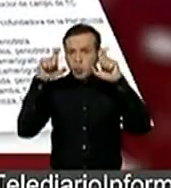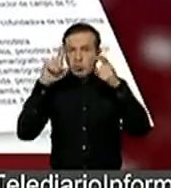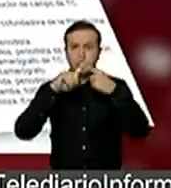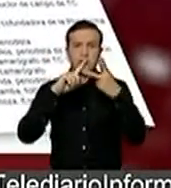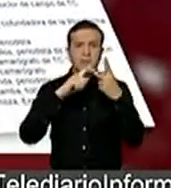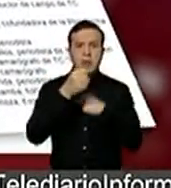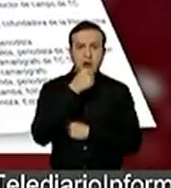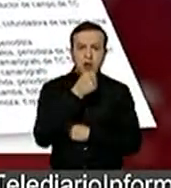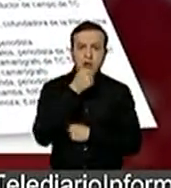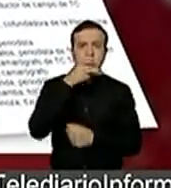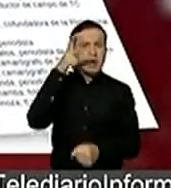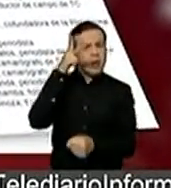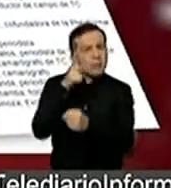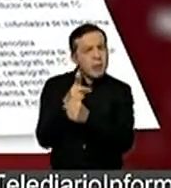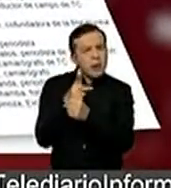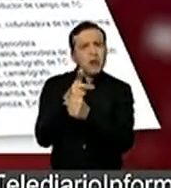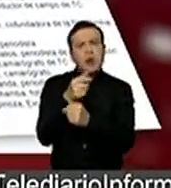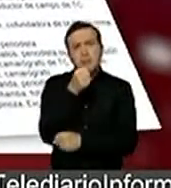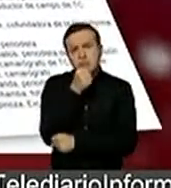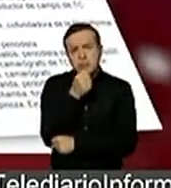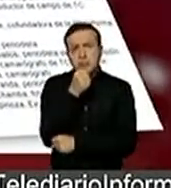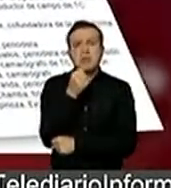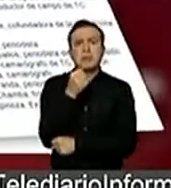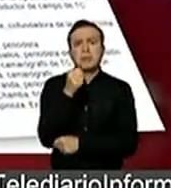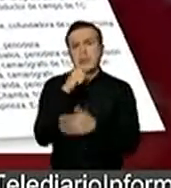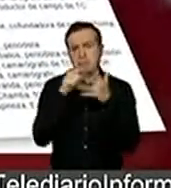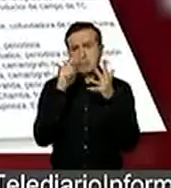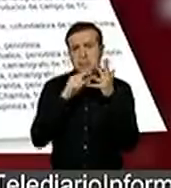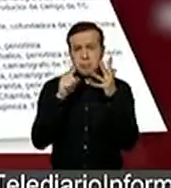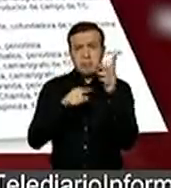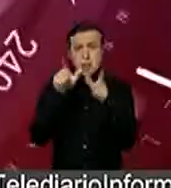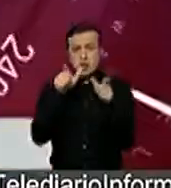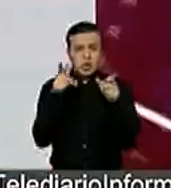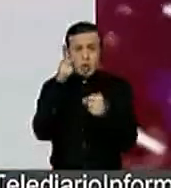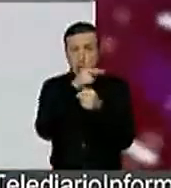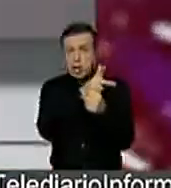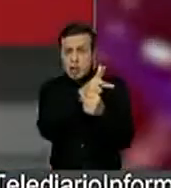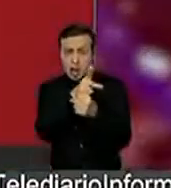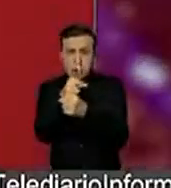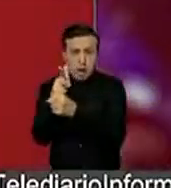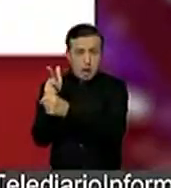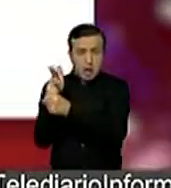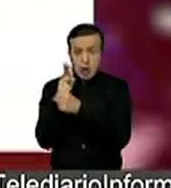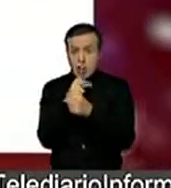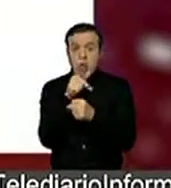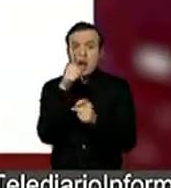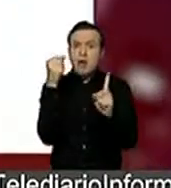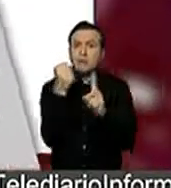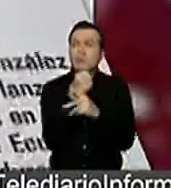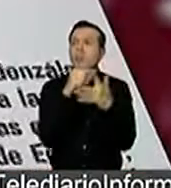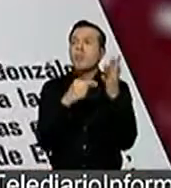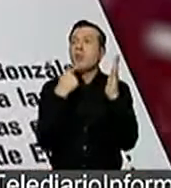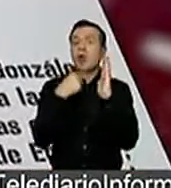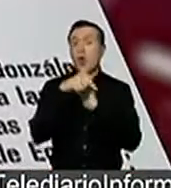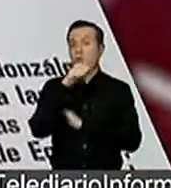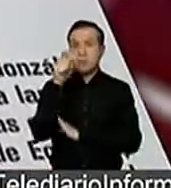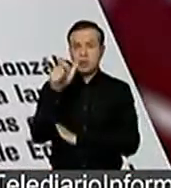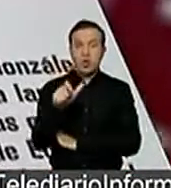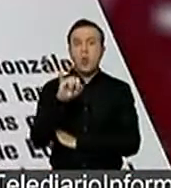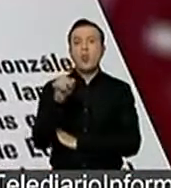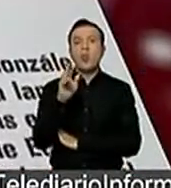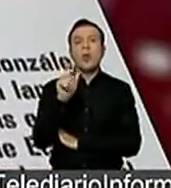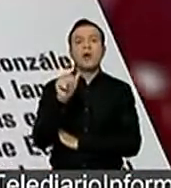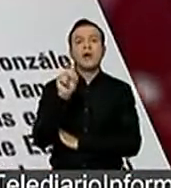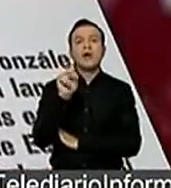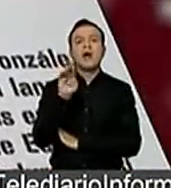periodistas, camarógrafos, reporteros, corresponsales y productores de campo. Otro de los afectados es Juan Carlos González,